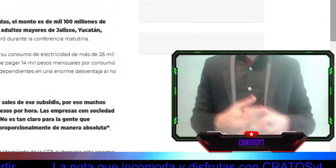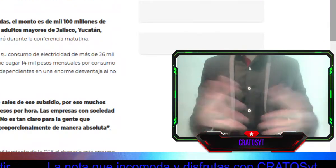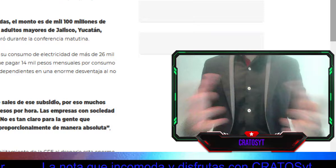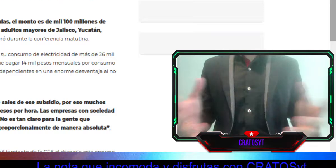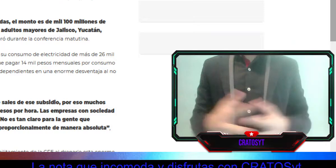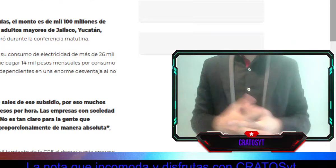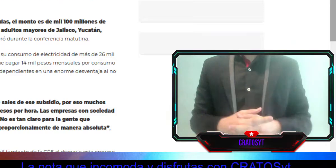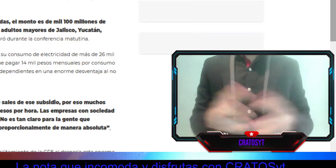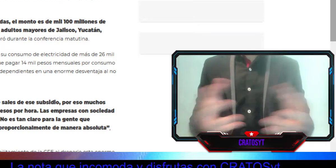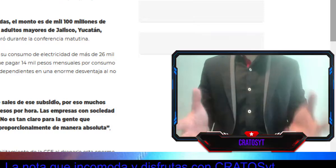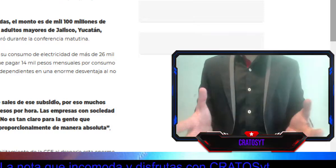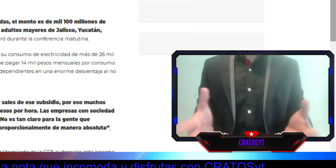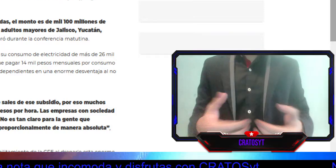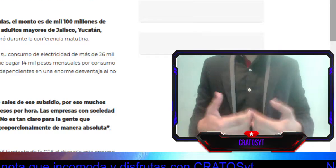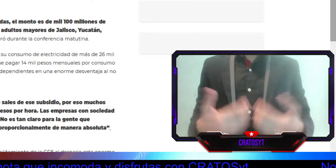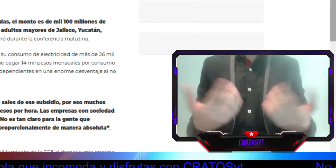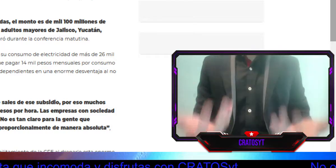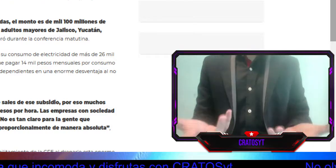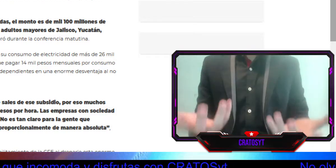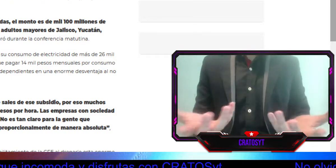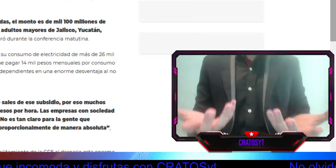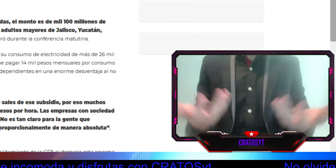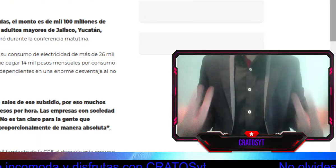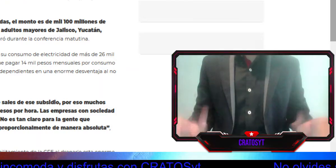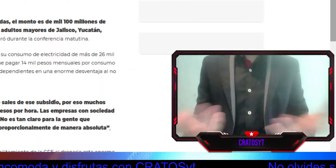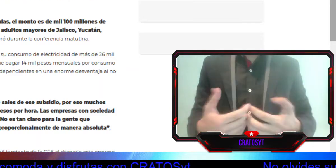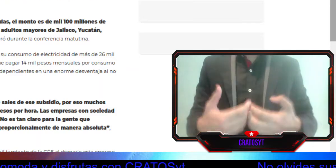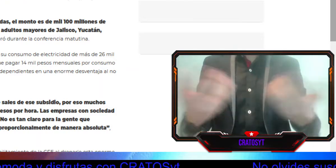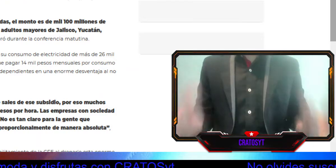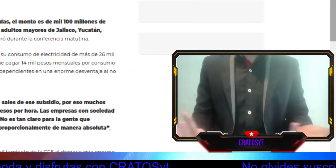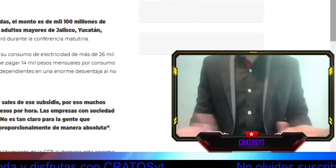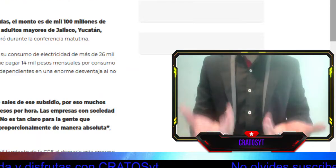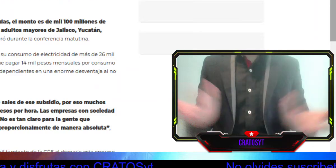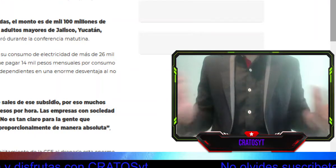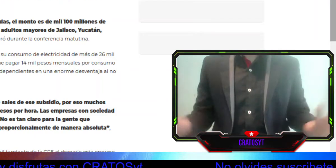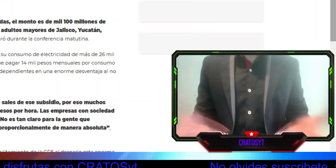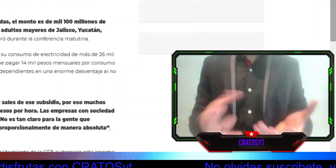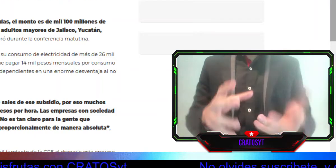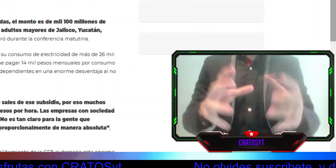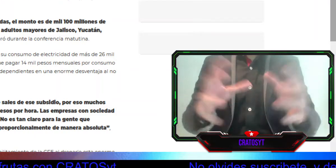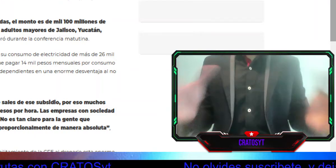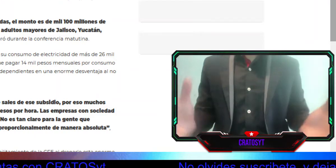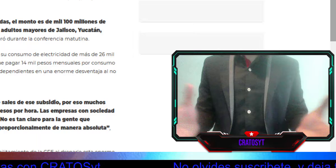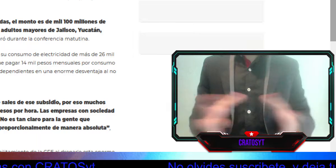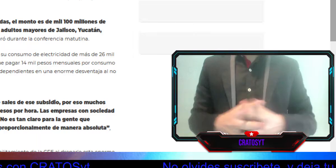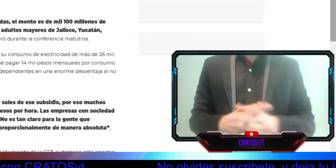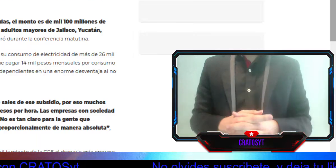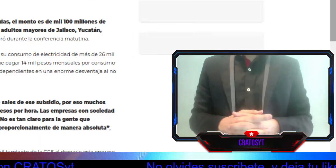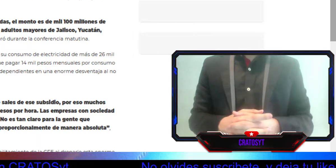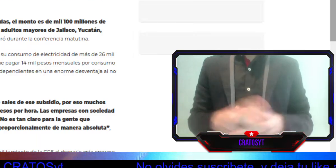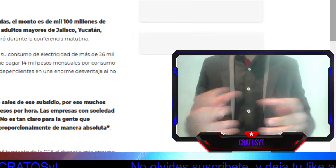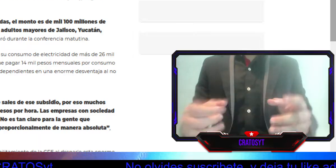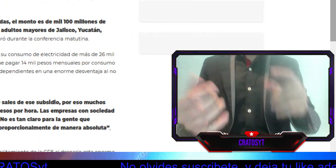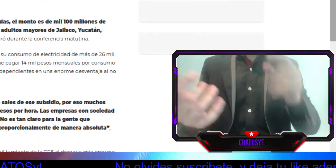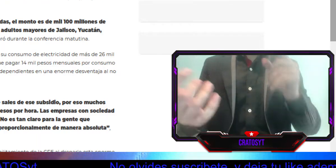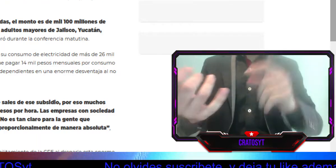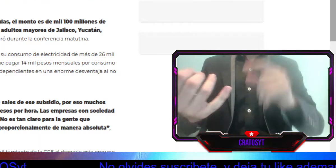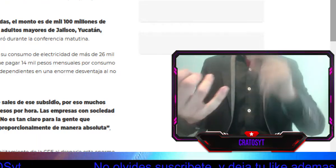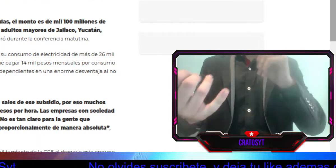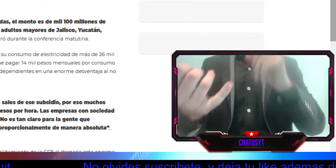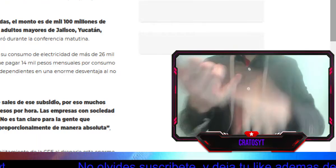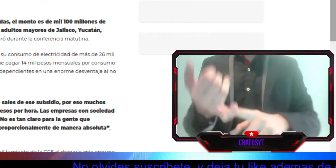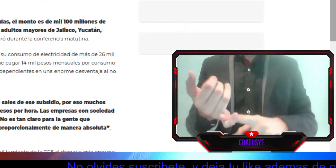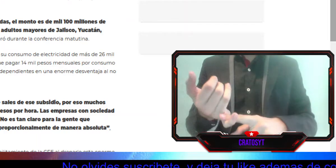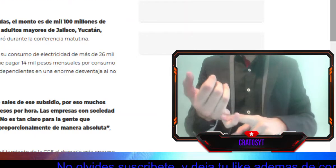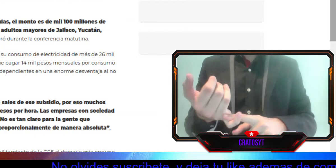Que precisamente durante los gobiernos pasados, como eran malinchistas, eran idiotas, no lo sé, o a lo mejor eran todos, nunca pensaron